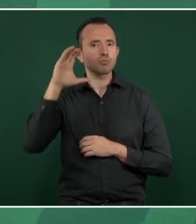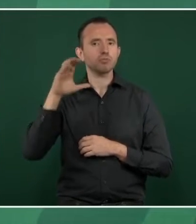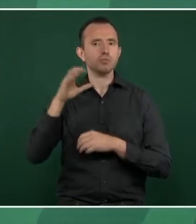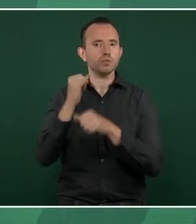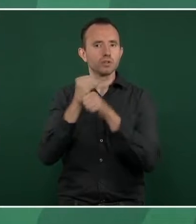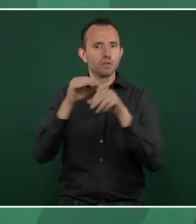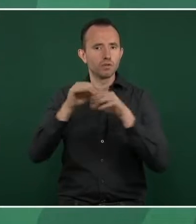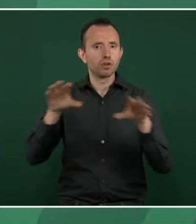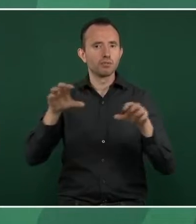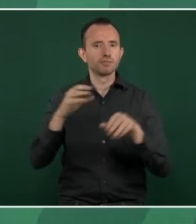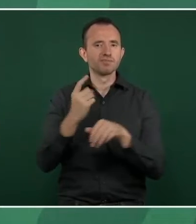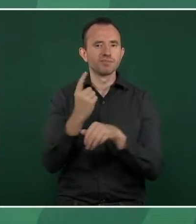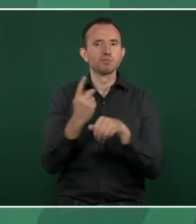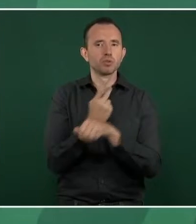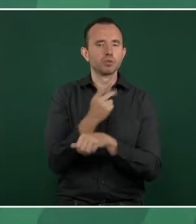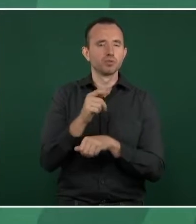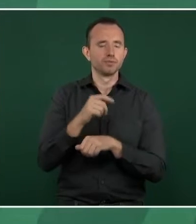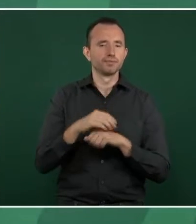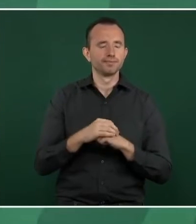pero